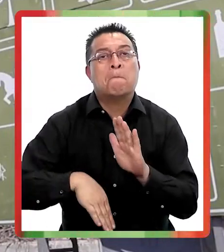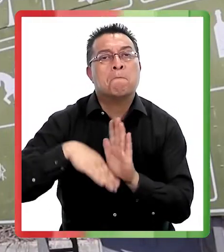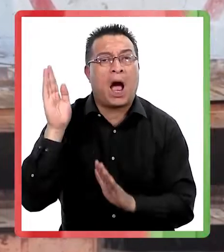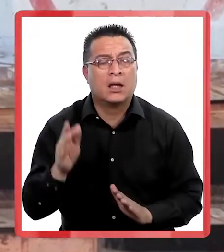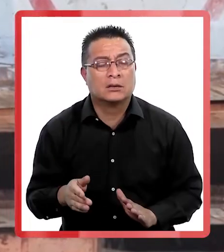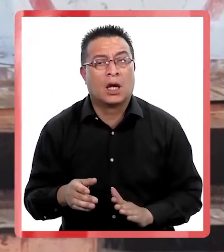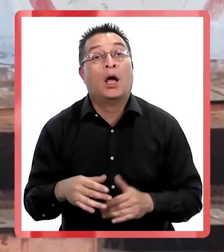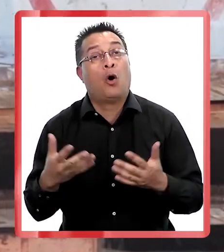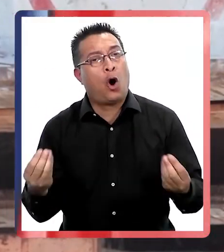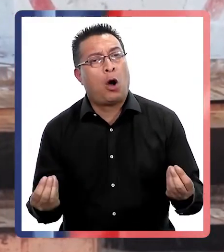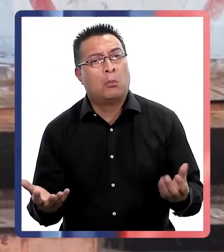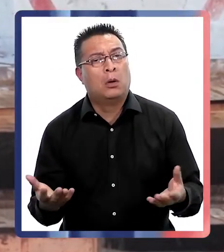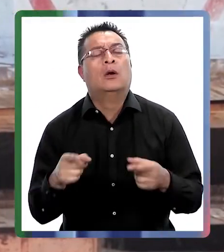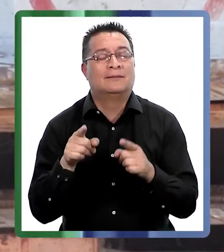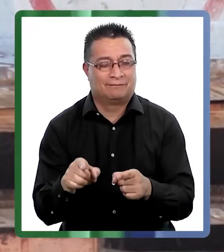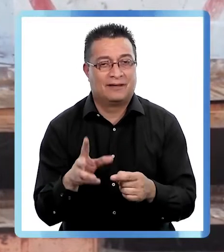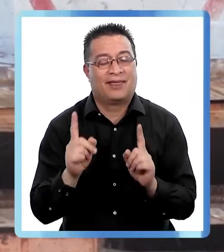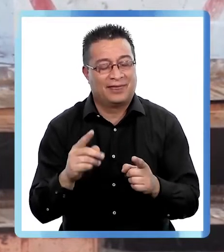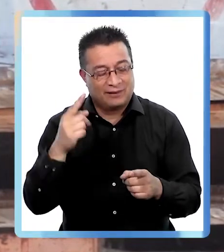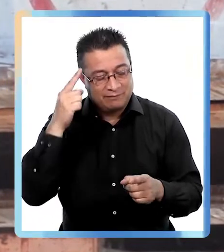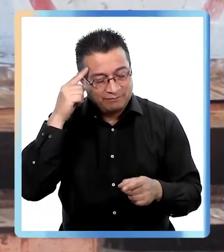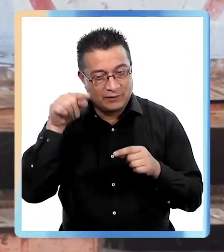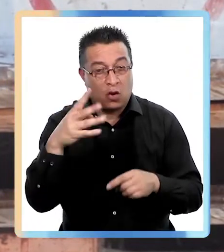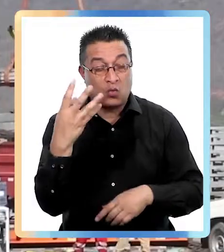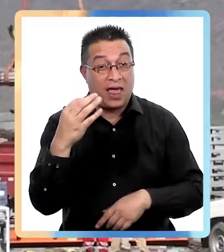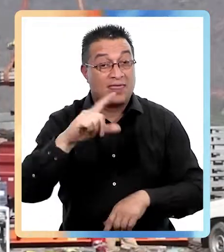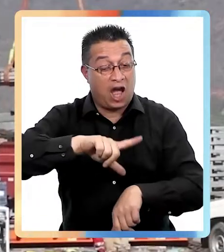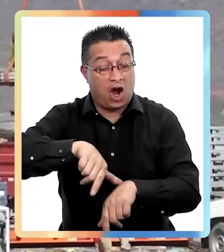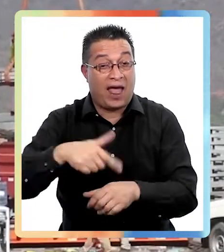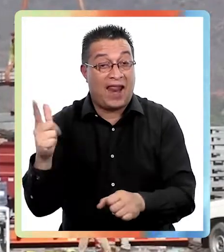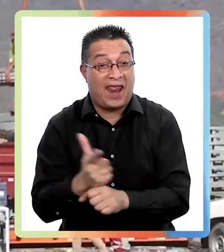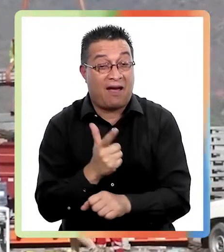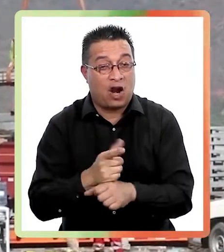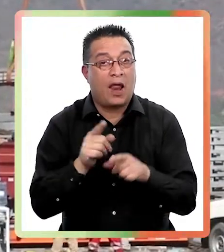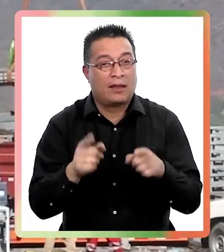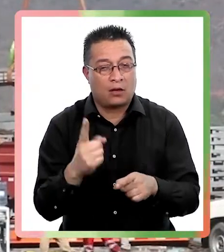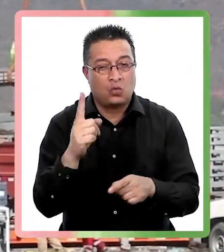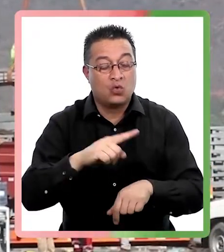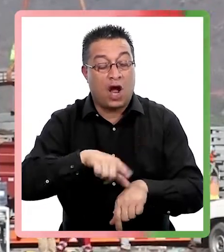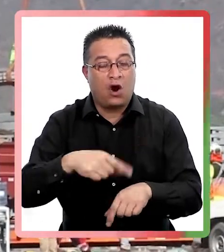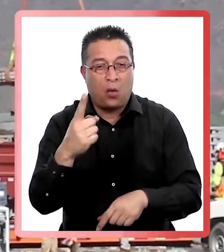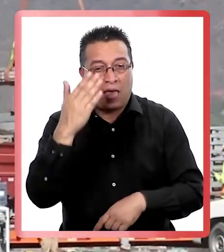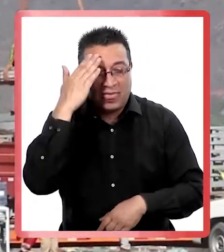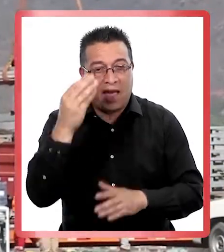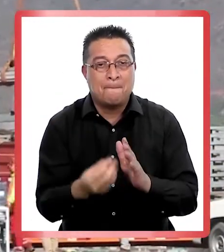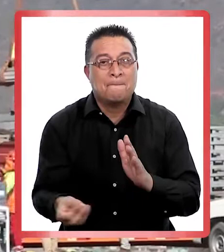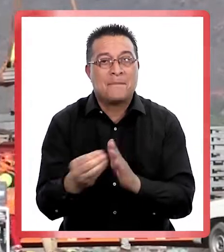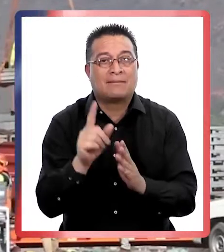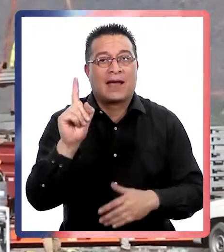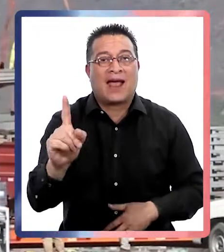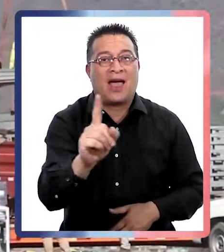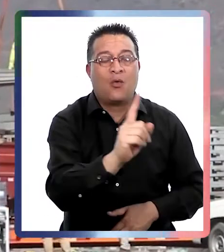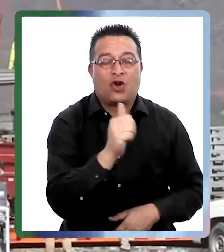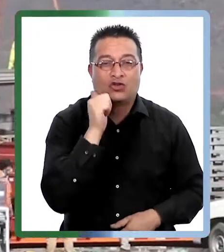altas. Hay que tener en consideración que un proyecto 40 horas laborales va a implicar finalmente 1 hora más al día para cada una y para cada